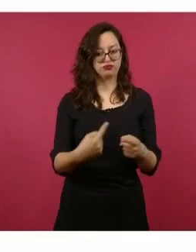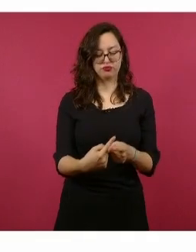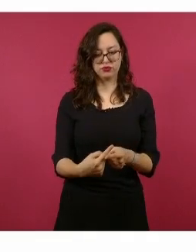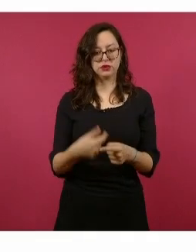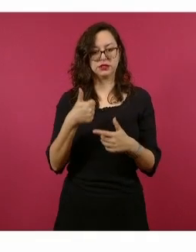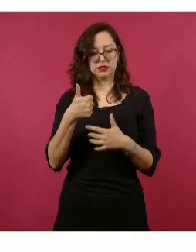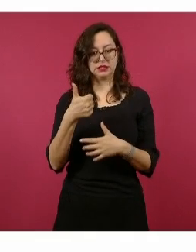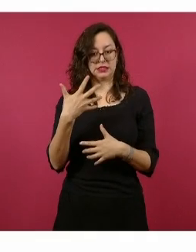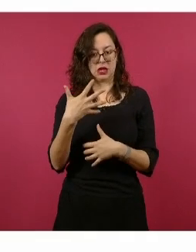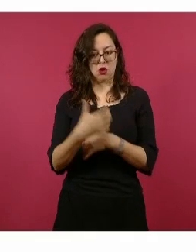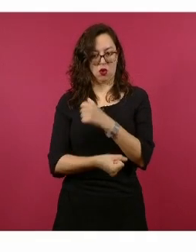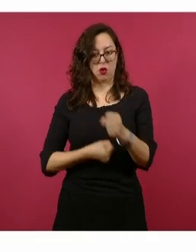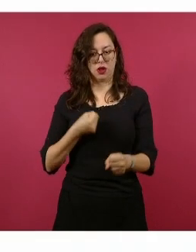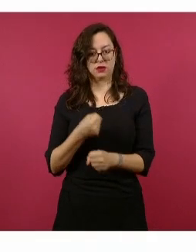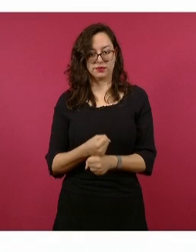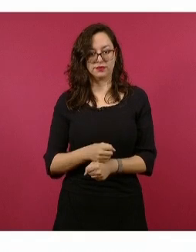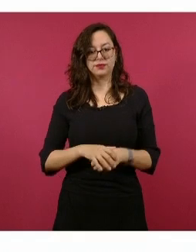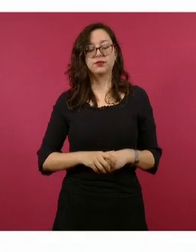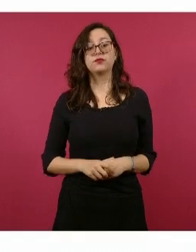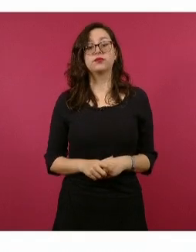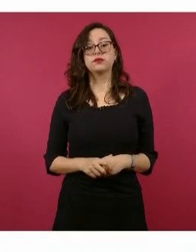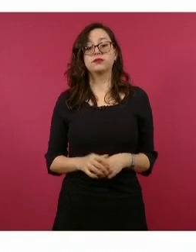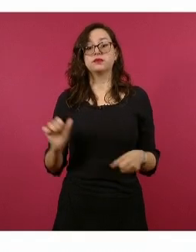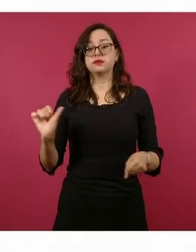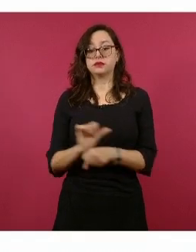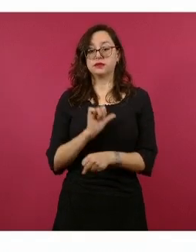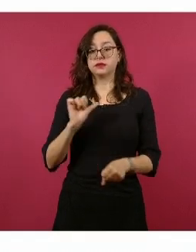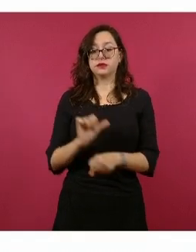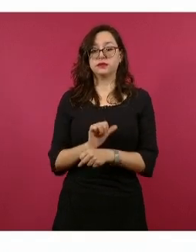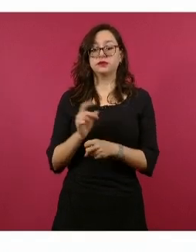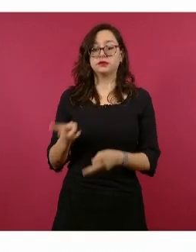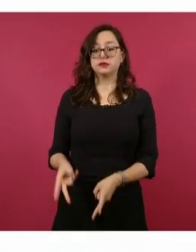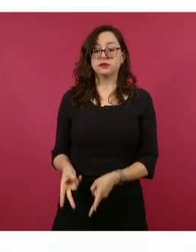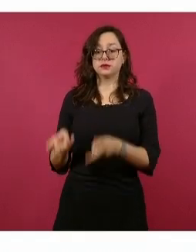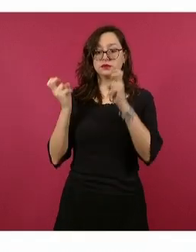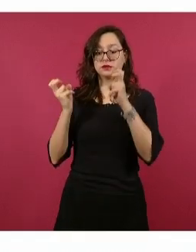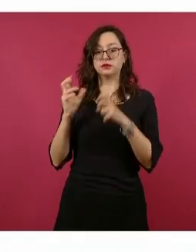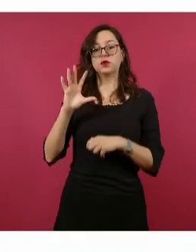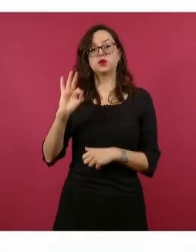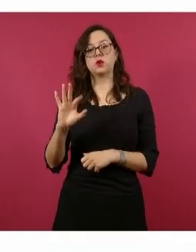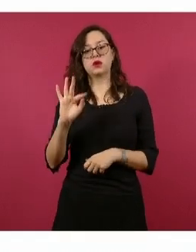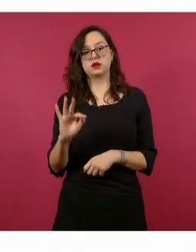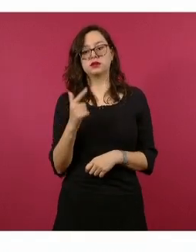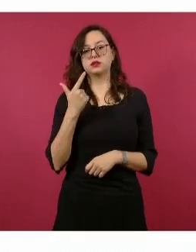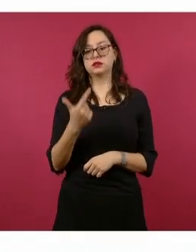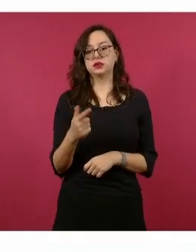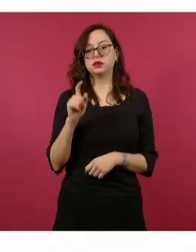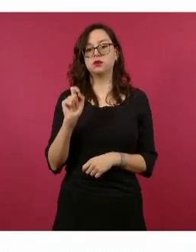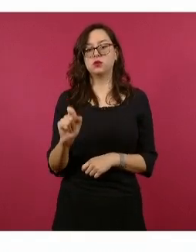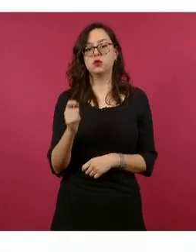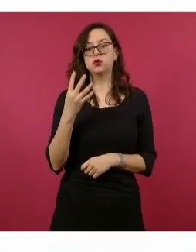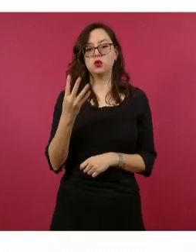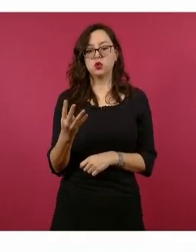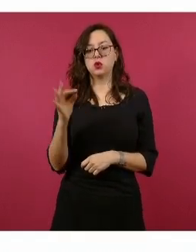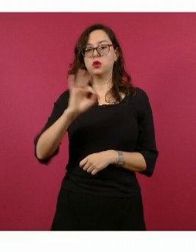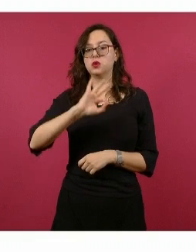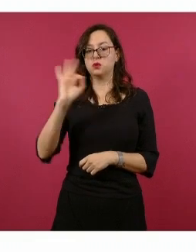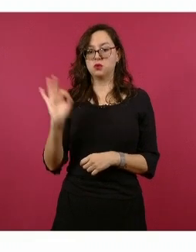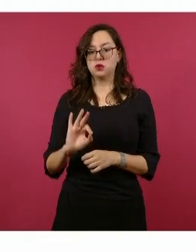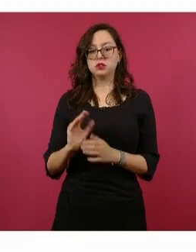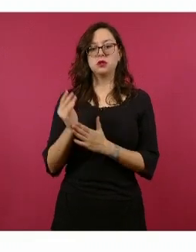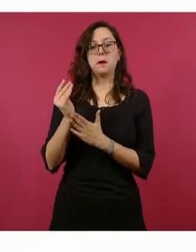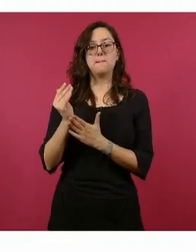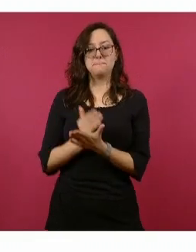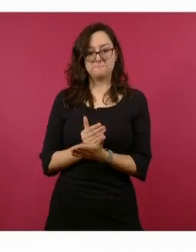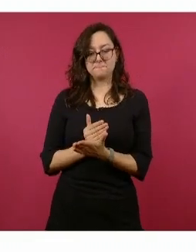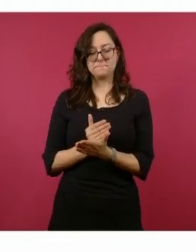caso del robo de vehículo automotor, fue la reducción de 47.4 por ciento, robo de vehículo en